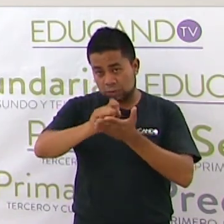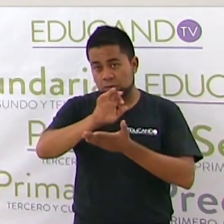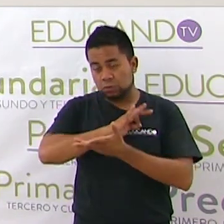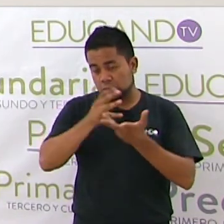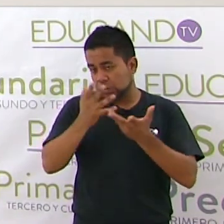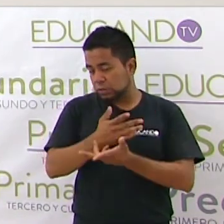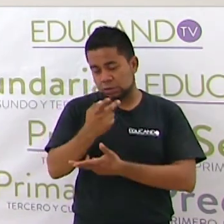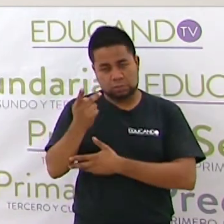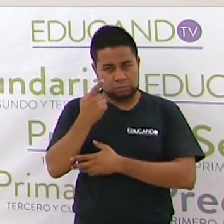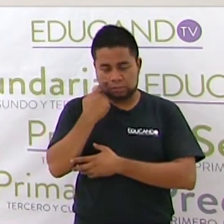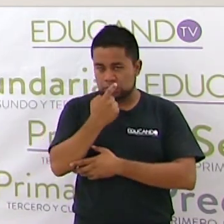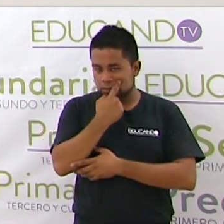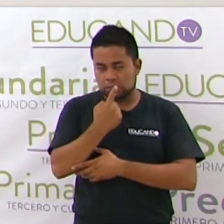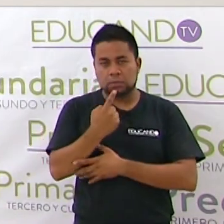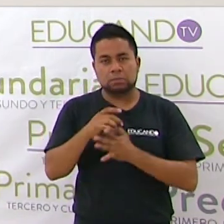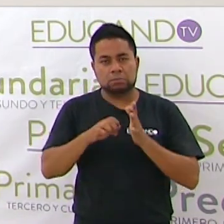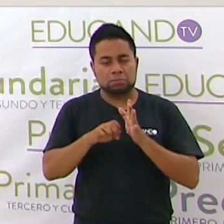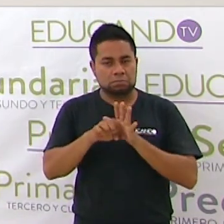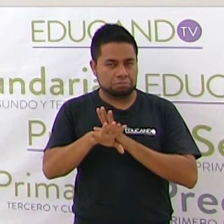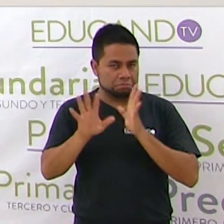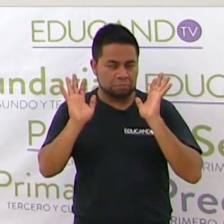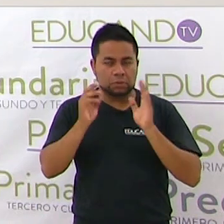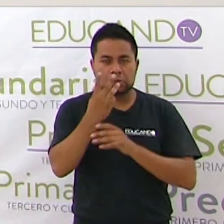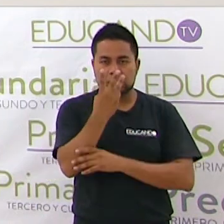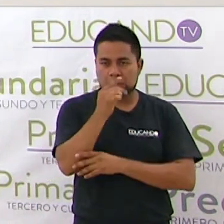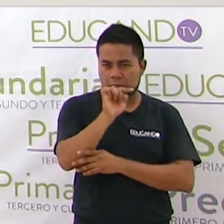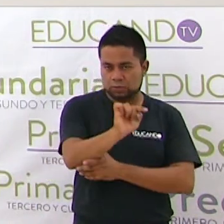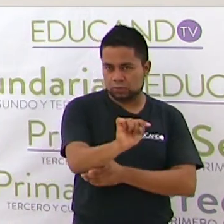hacer. Entonces vamos a ver